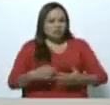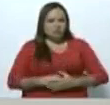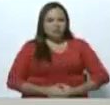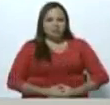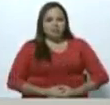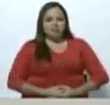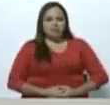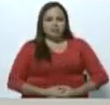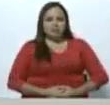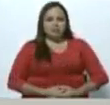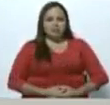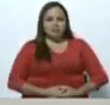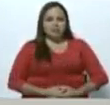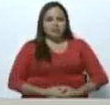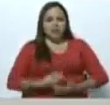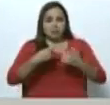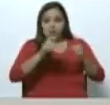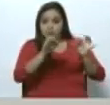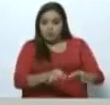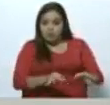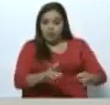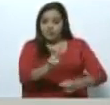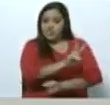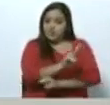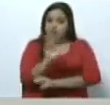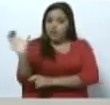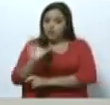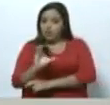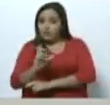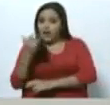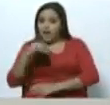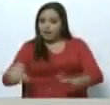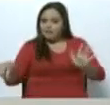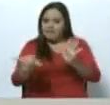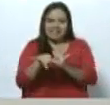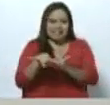Ahora, lo que sí es cierto es que Colombia y Venezuela serán vecinos